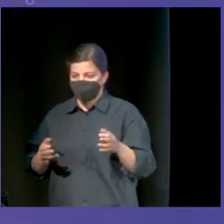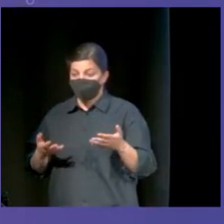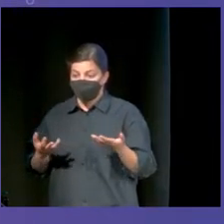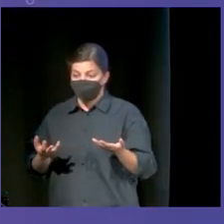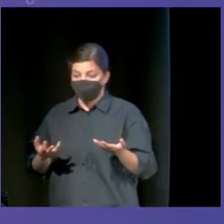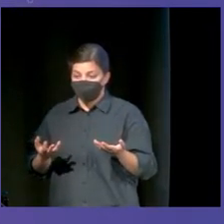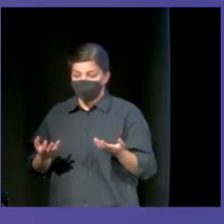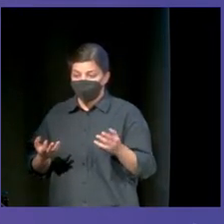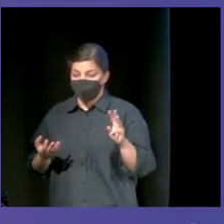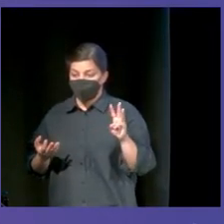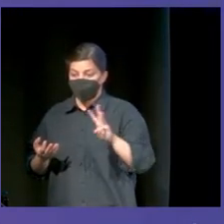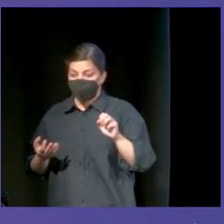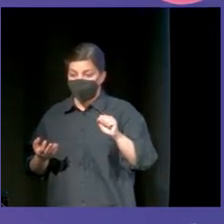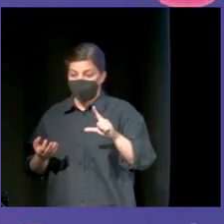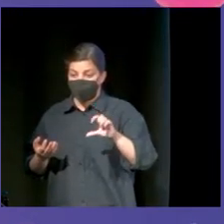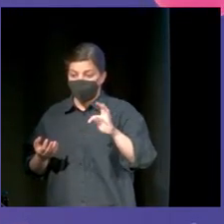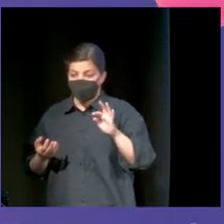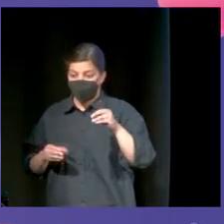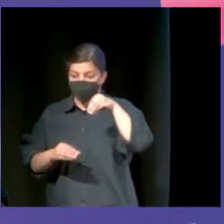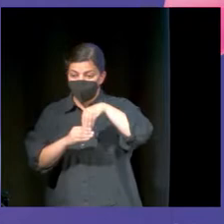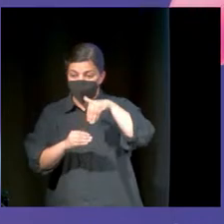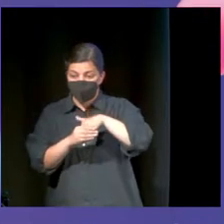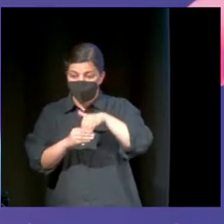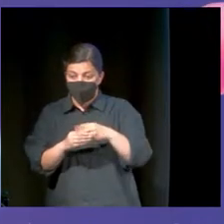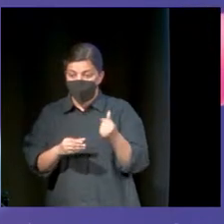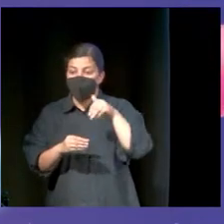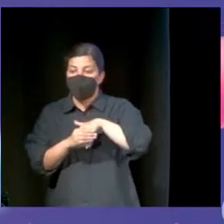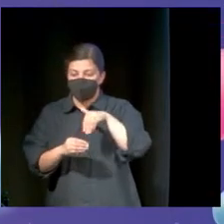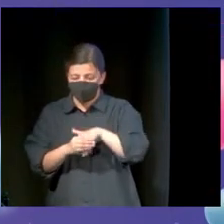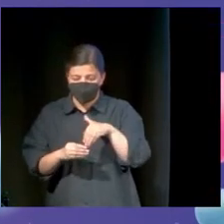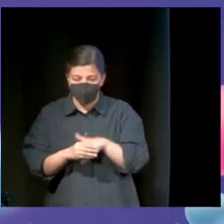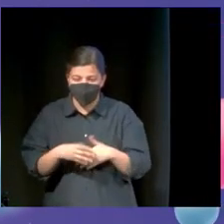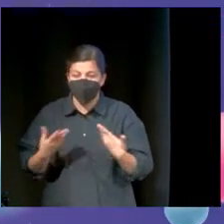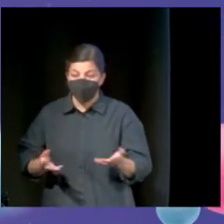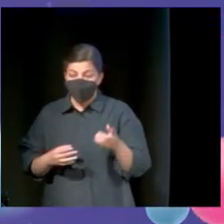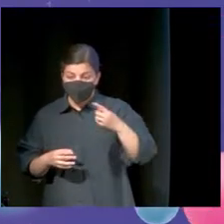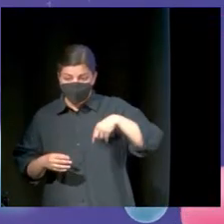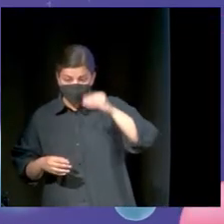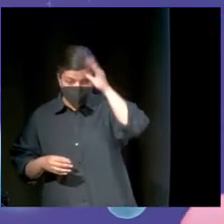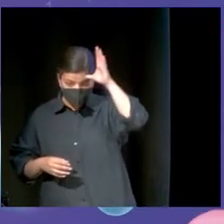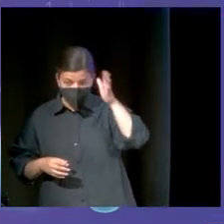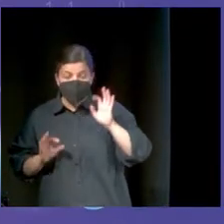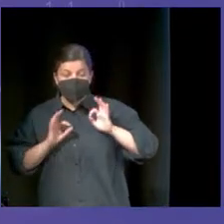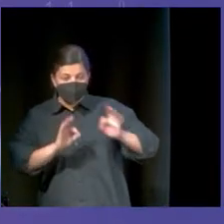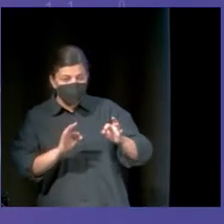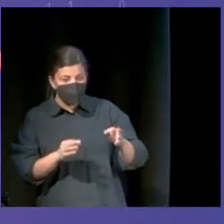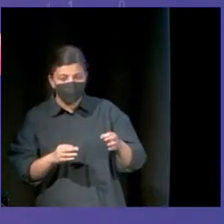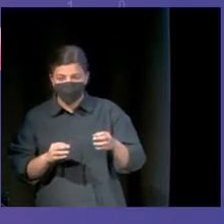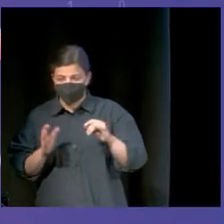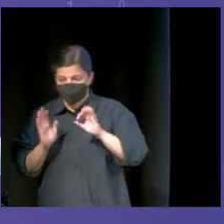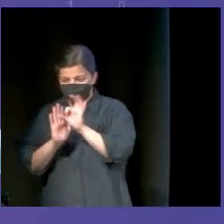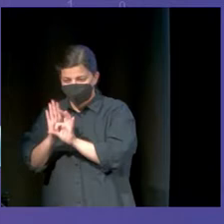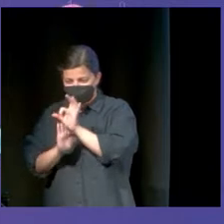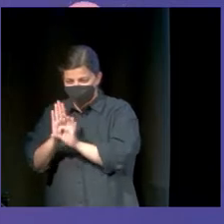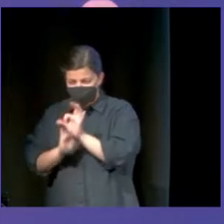el world aquí y pues bueno los world suelen ser que son una pieza de software